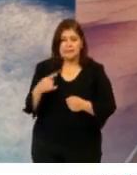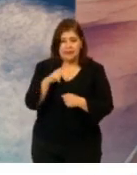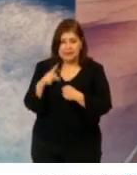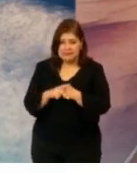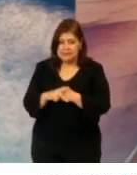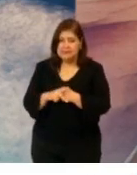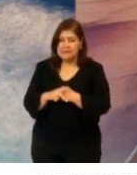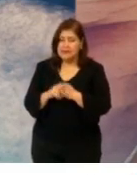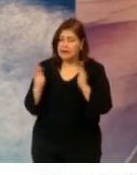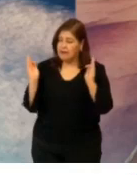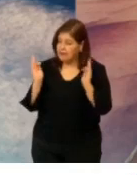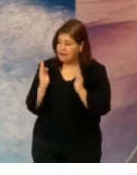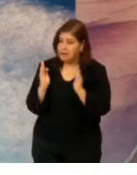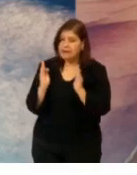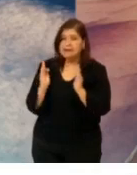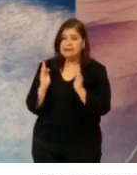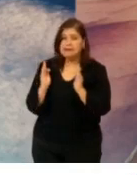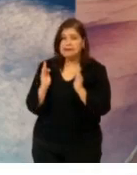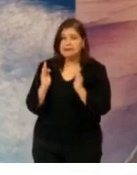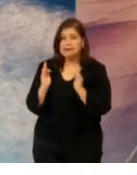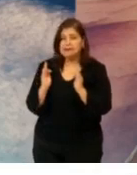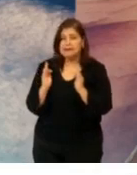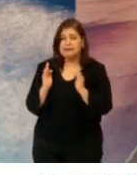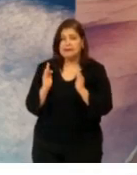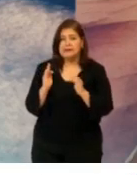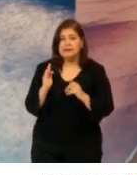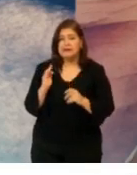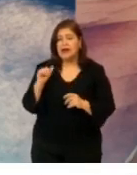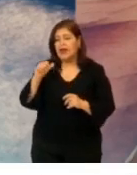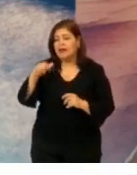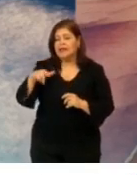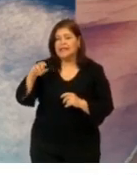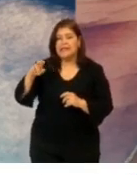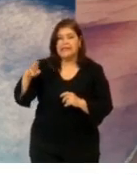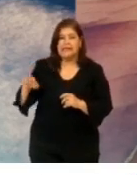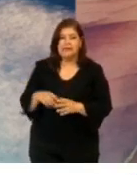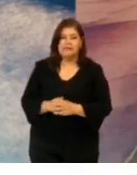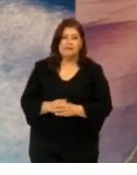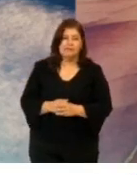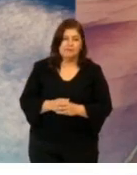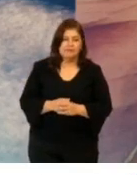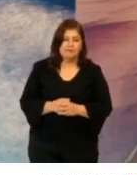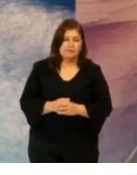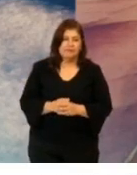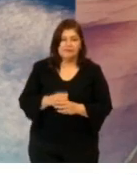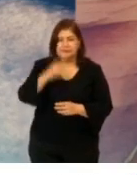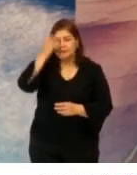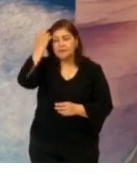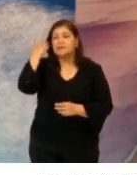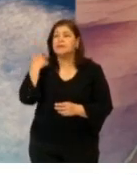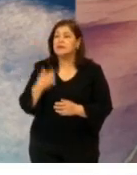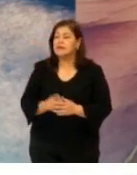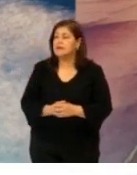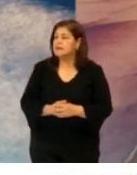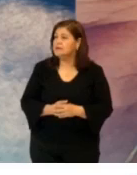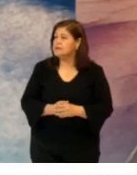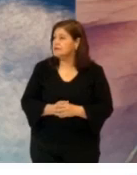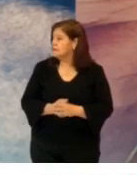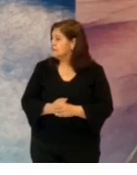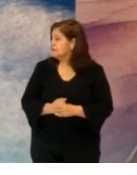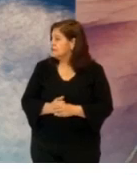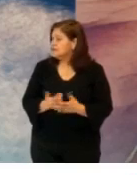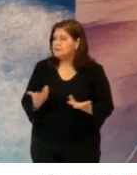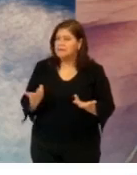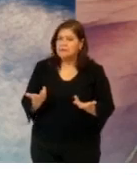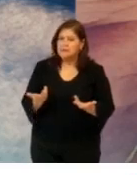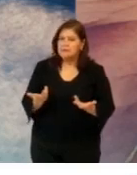Ahí cerquita a Iquique, esa cosa ahí, ¿no? Bueno, entonces, ¿por qué se